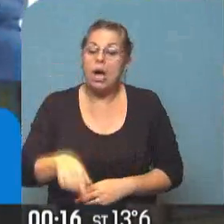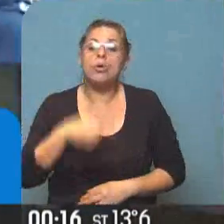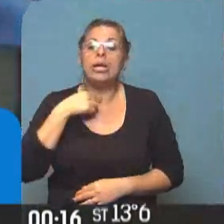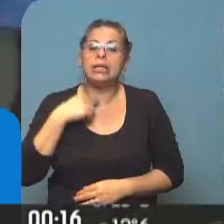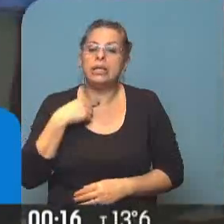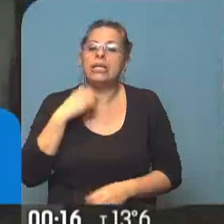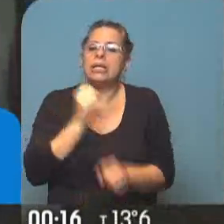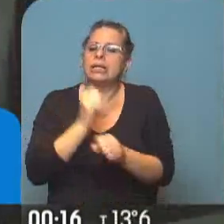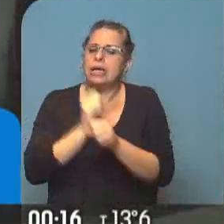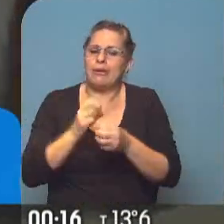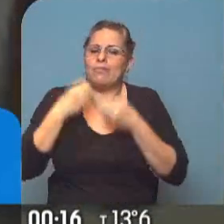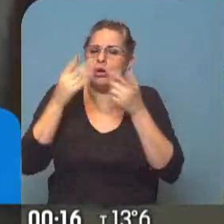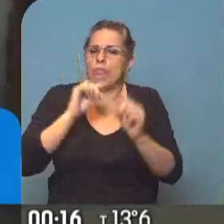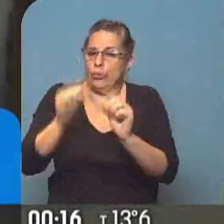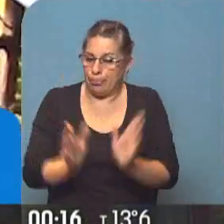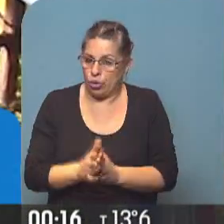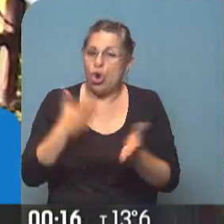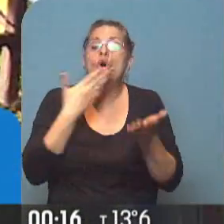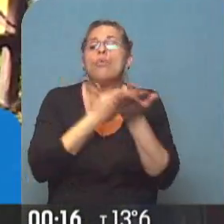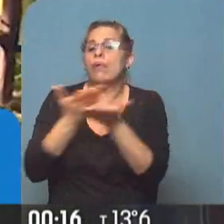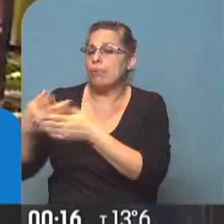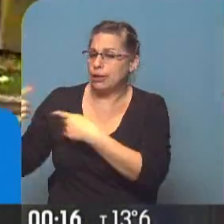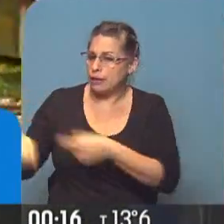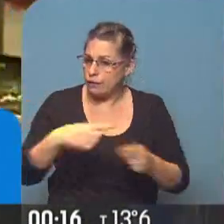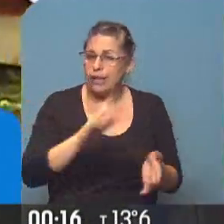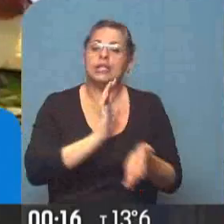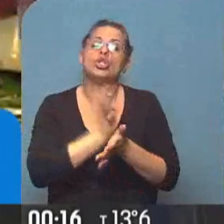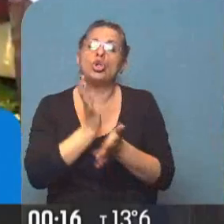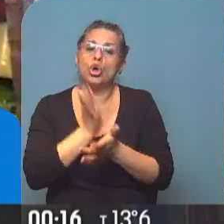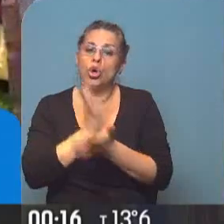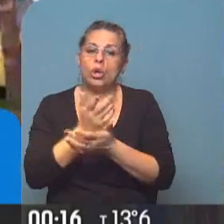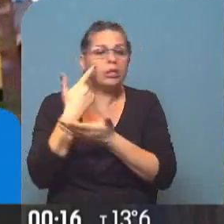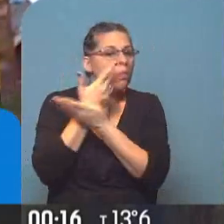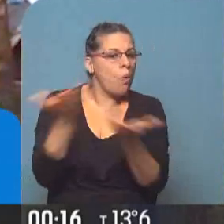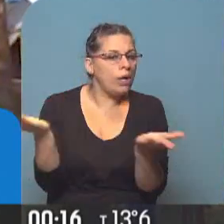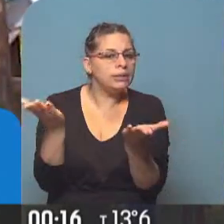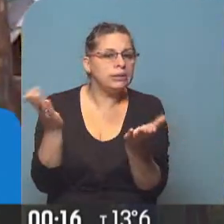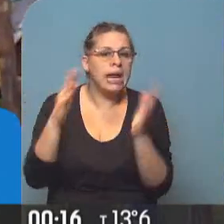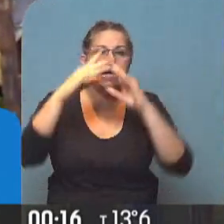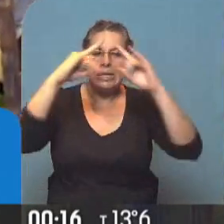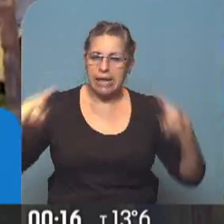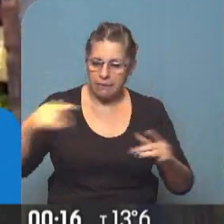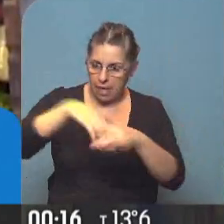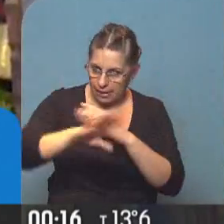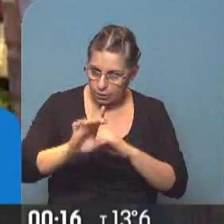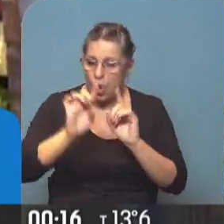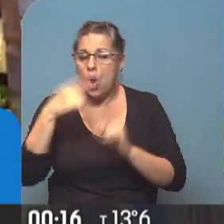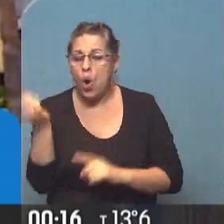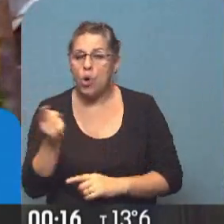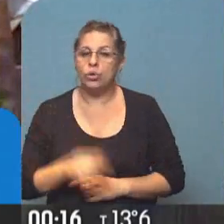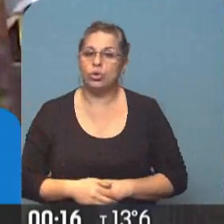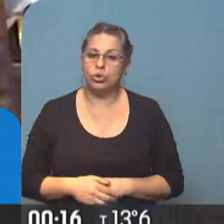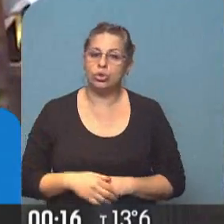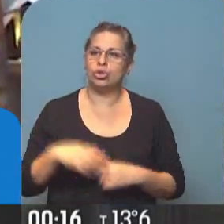lo mejor. Es una propuesta diferente. Los chocolates están expuestos todos en la parte de la carpa y en el